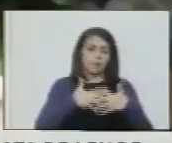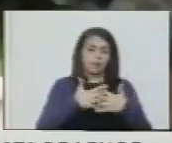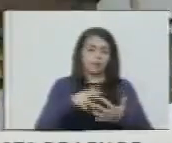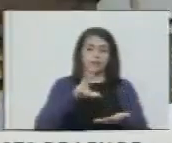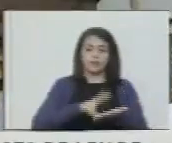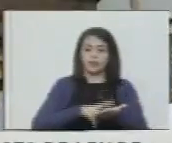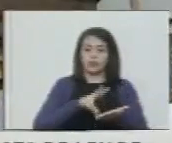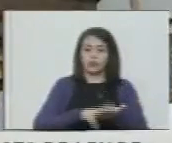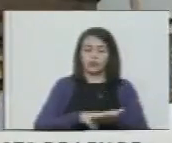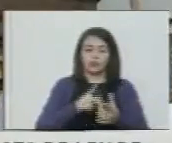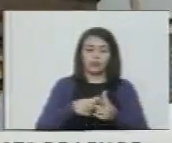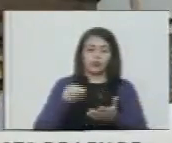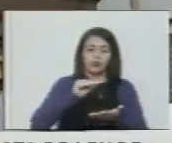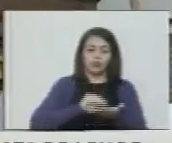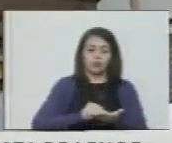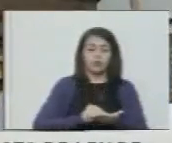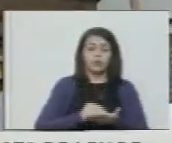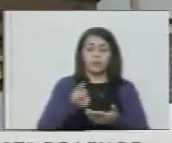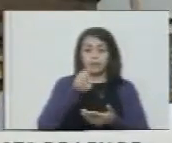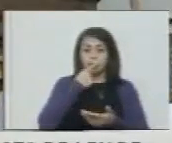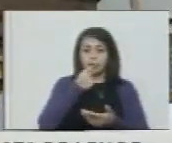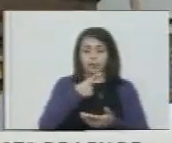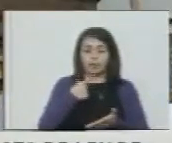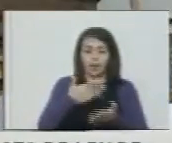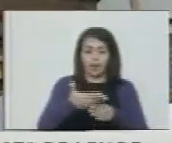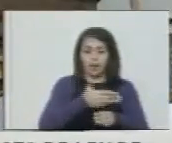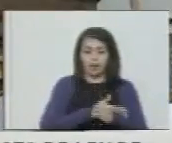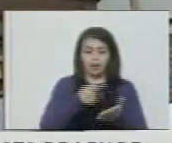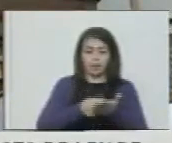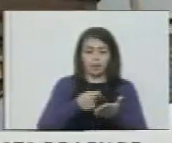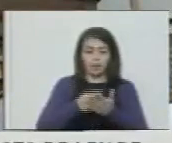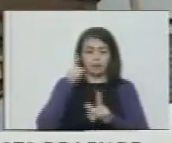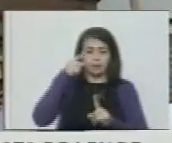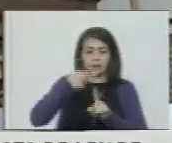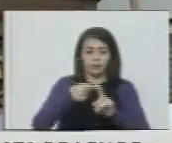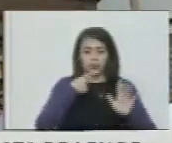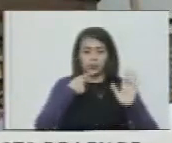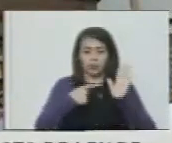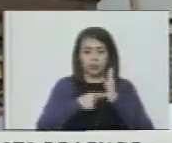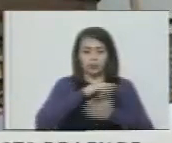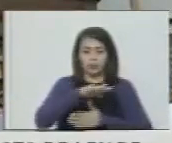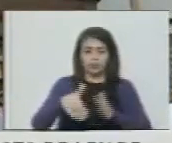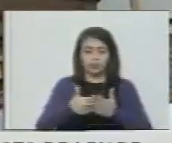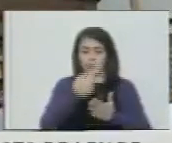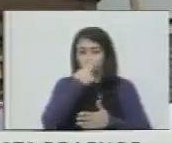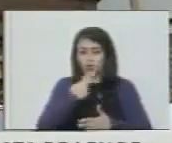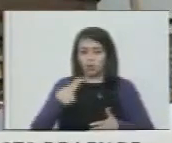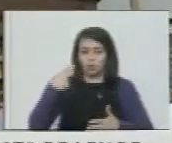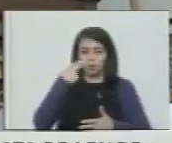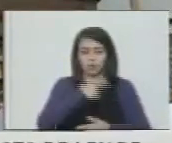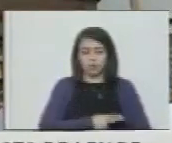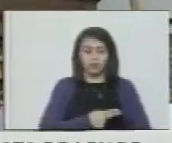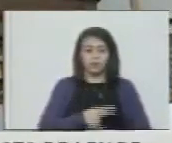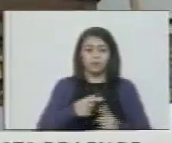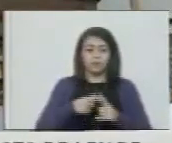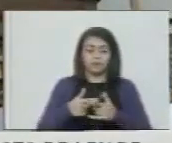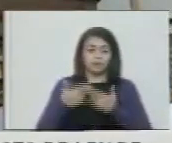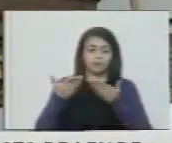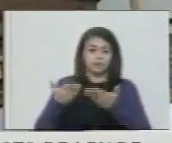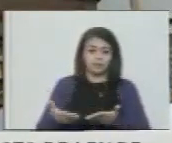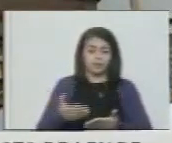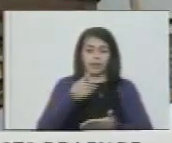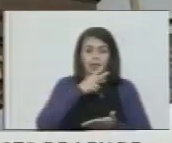de seguro, de reaseguros y de medicina prepagada, con el fin de cumplir a cabalidad sus compromisos con los